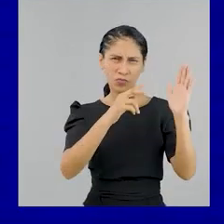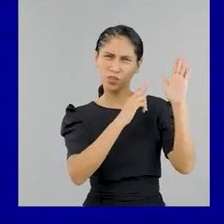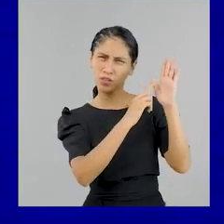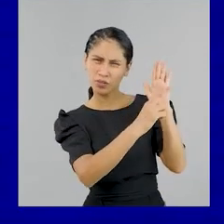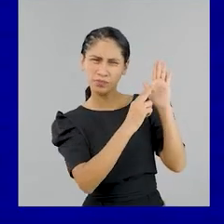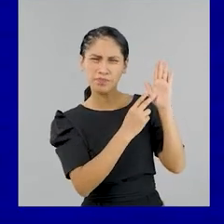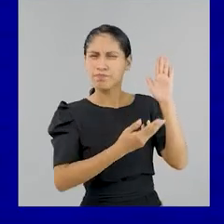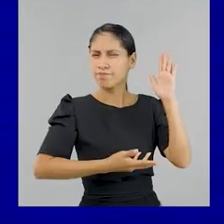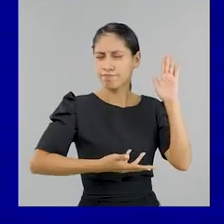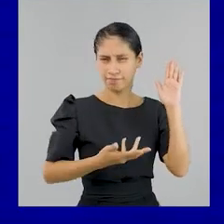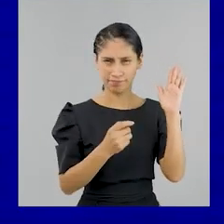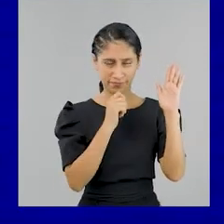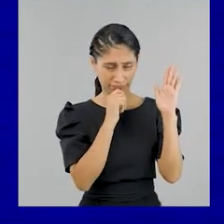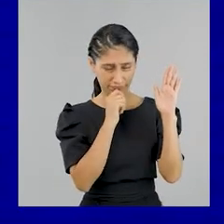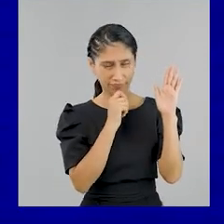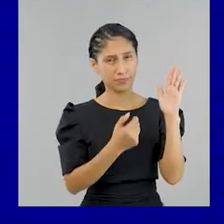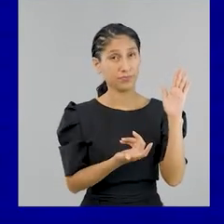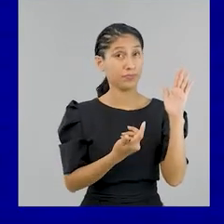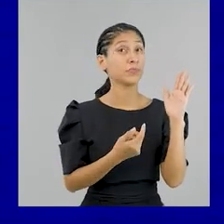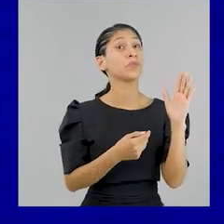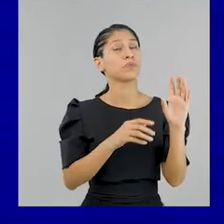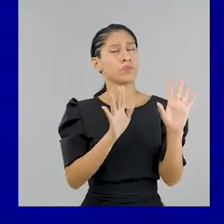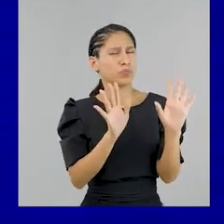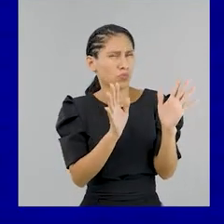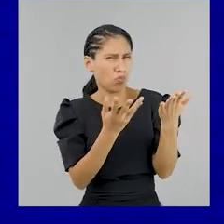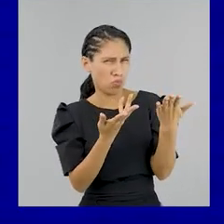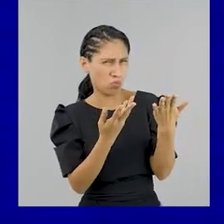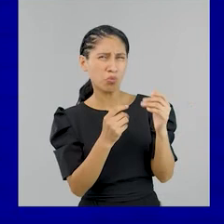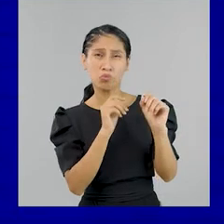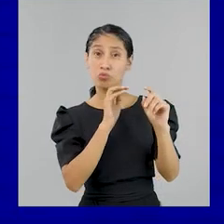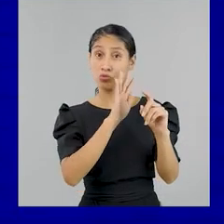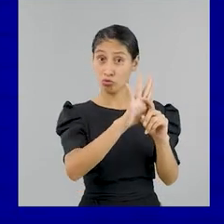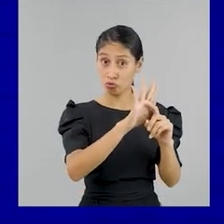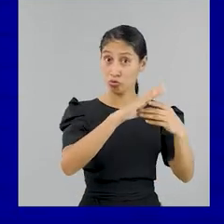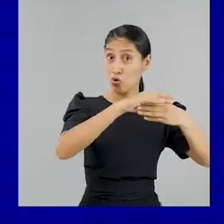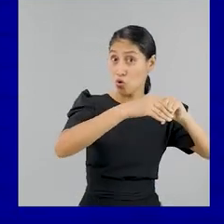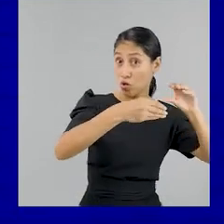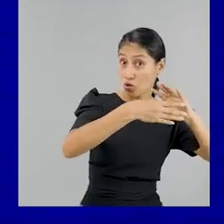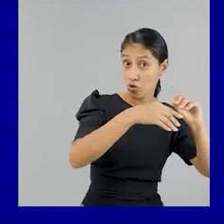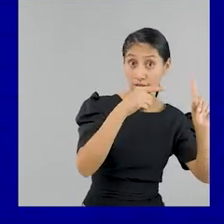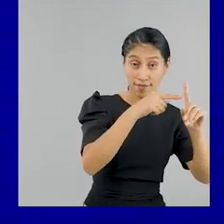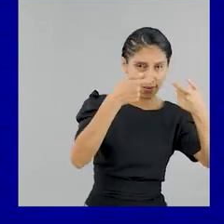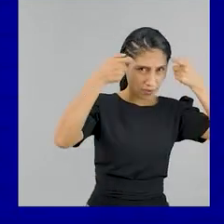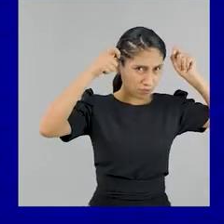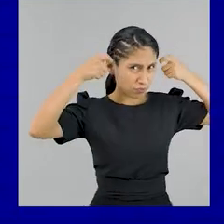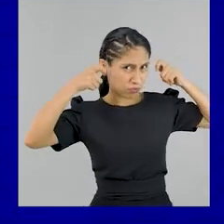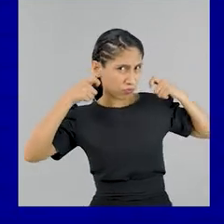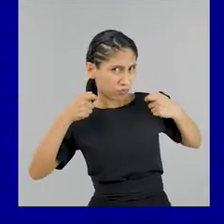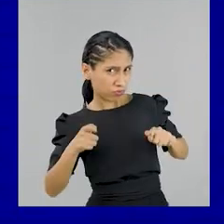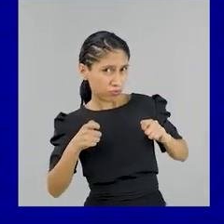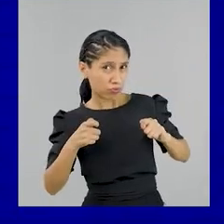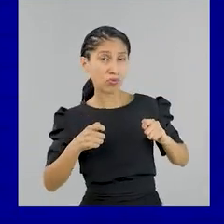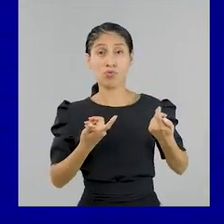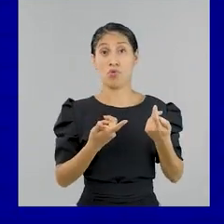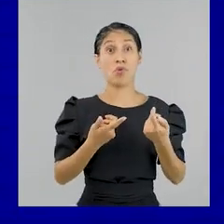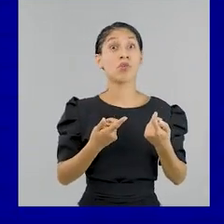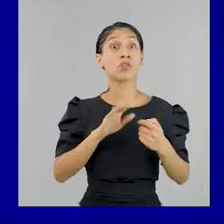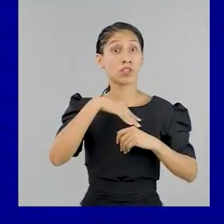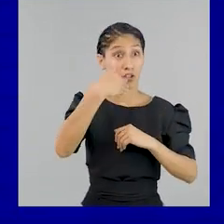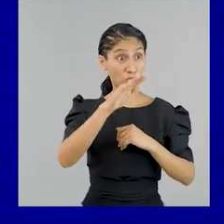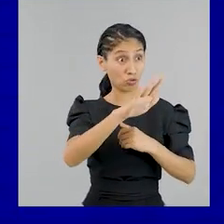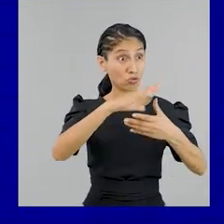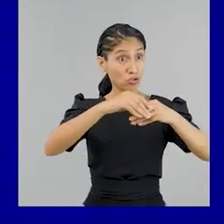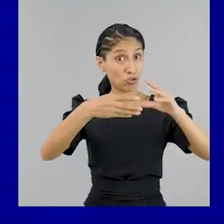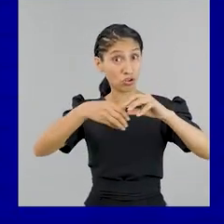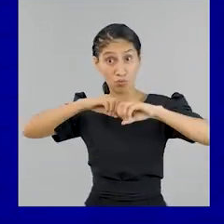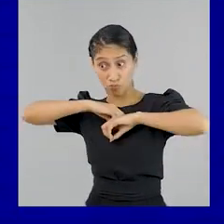un siglo, estaba prohibido presentar en una obra las aventuras de las personas que contribuyeron a terminar con la